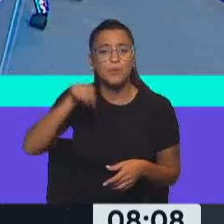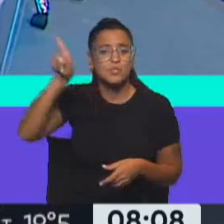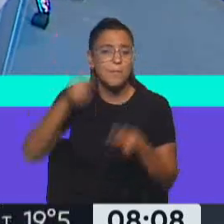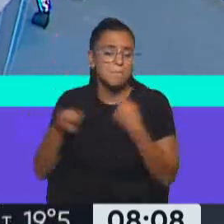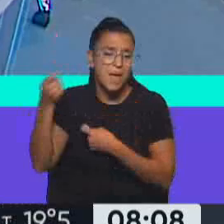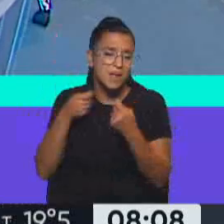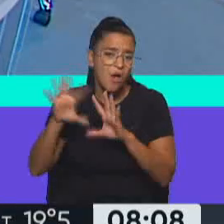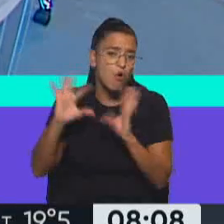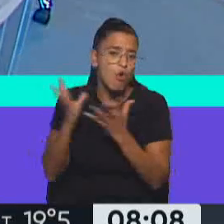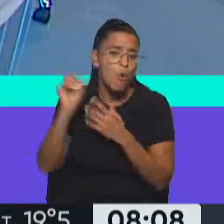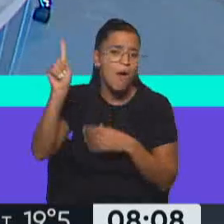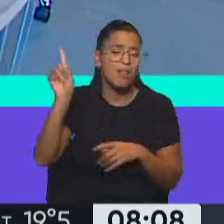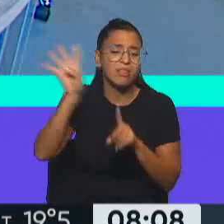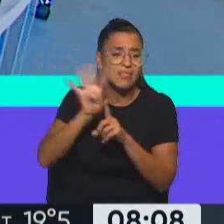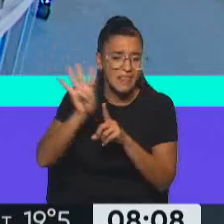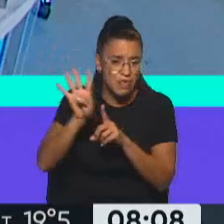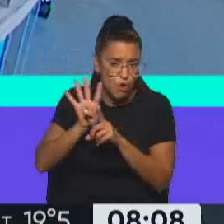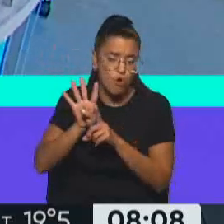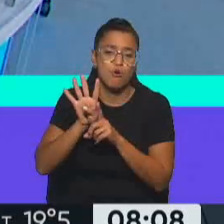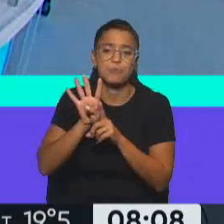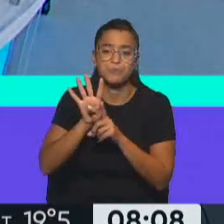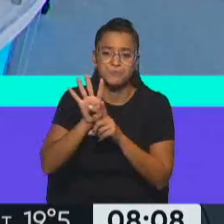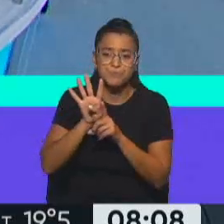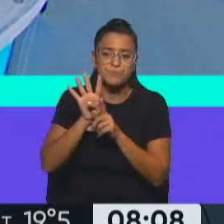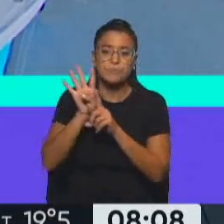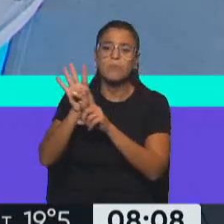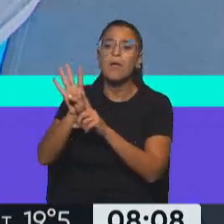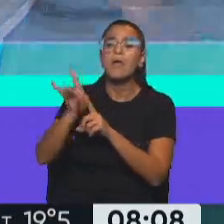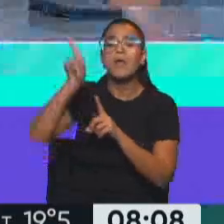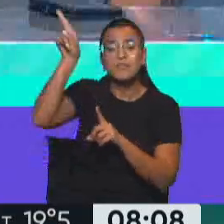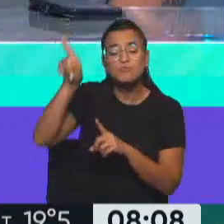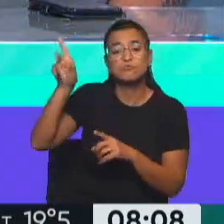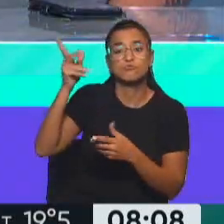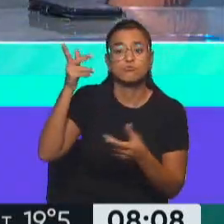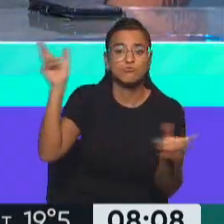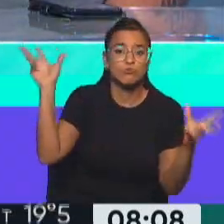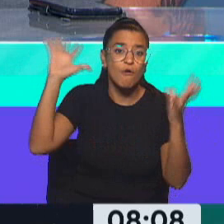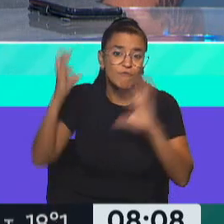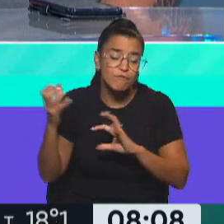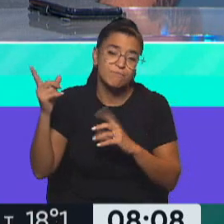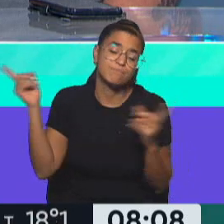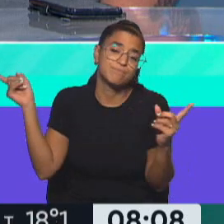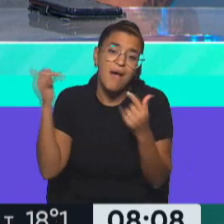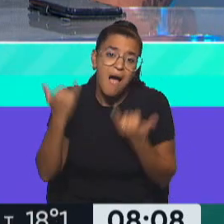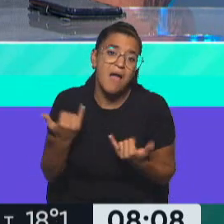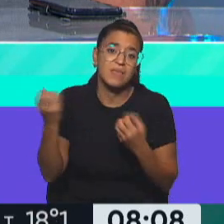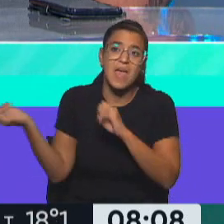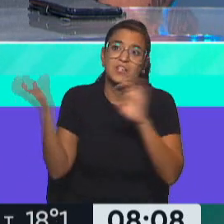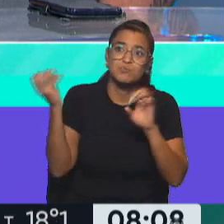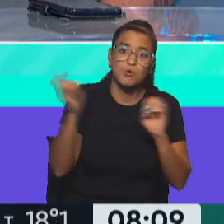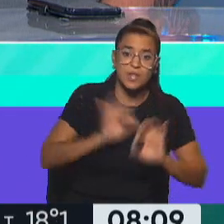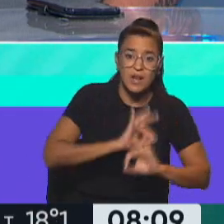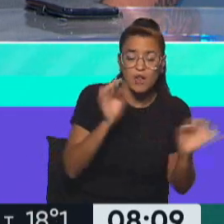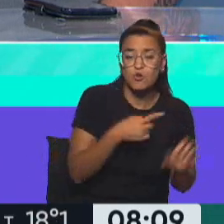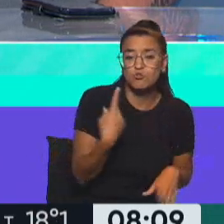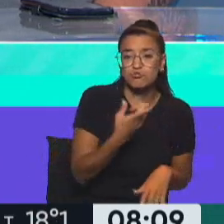mercado global de lo que es el trigo. Al ellos estar en conflicto y no estar exportando, lamentablemente sufrimos las consecuencias que